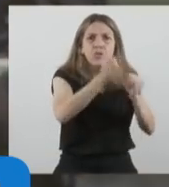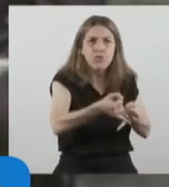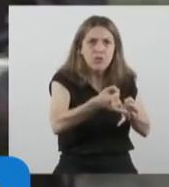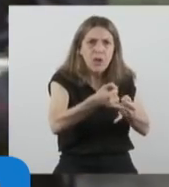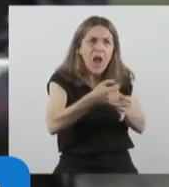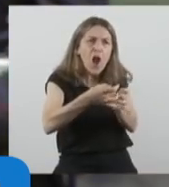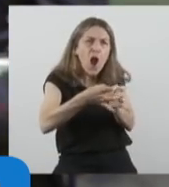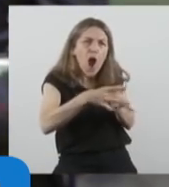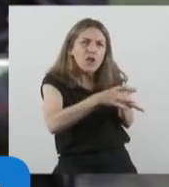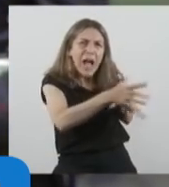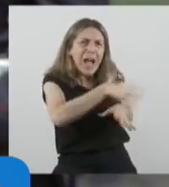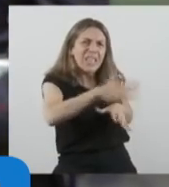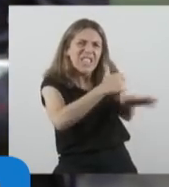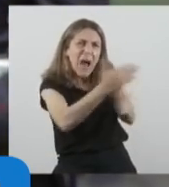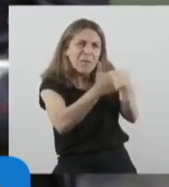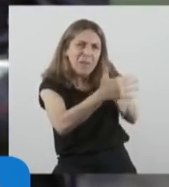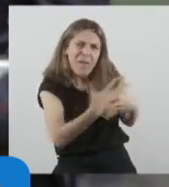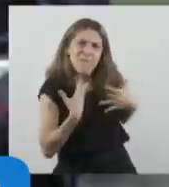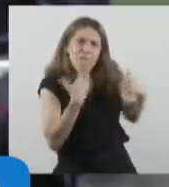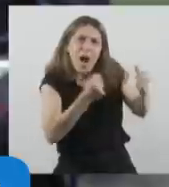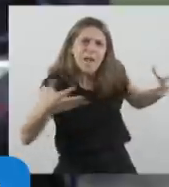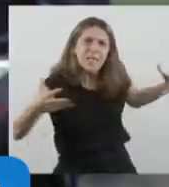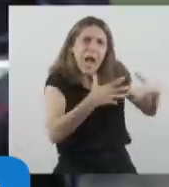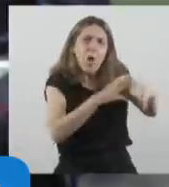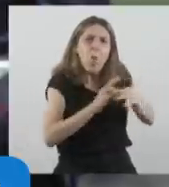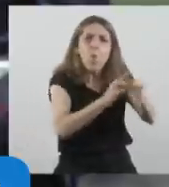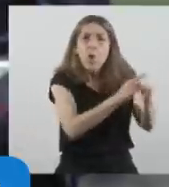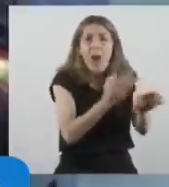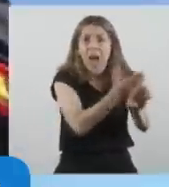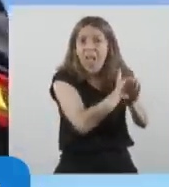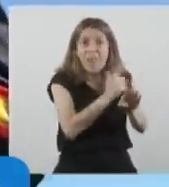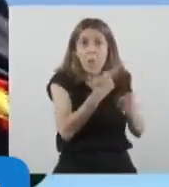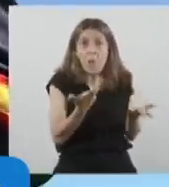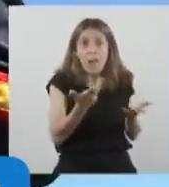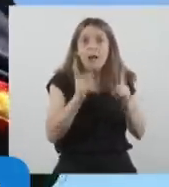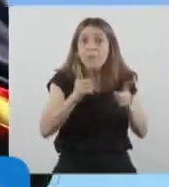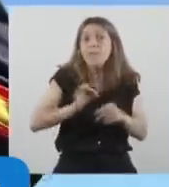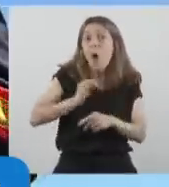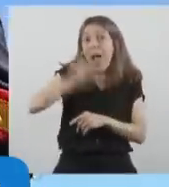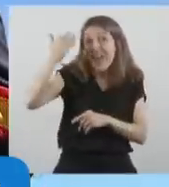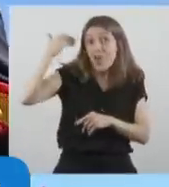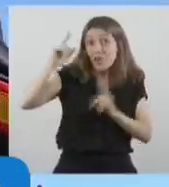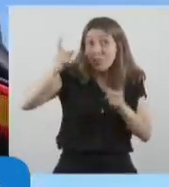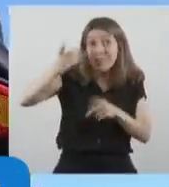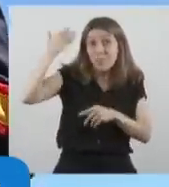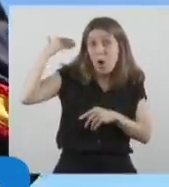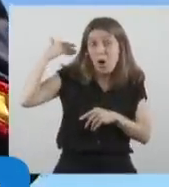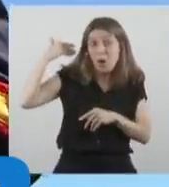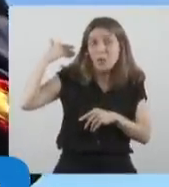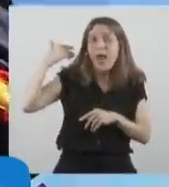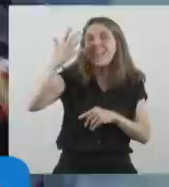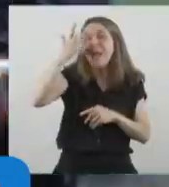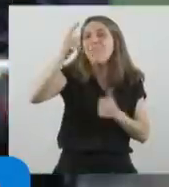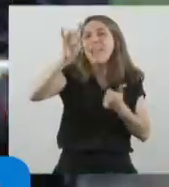donde la fuerza no aparecía en aquellos años no bastó con san